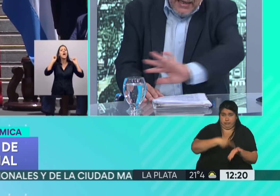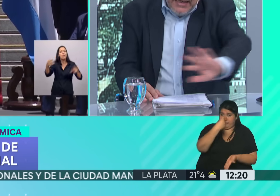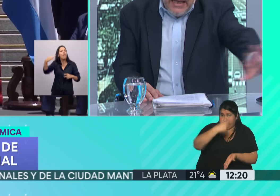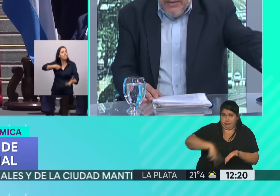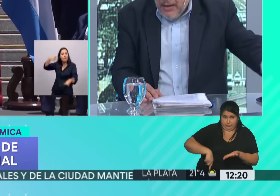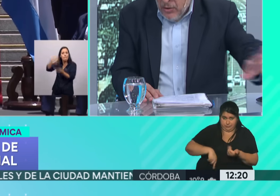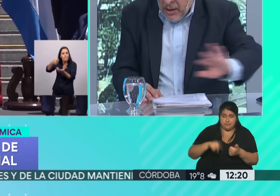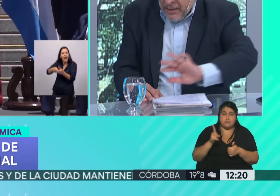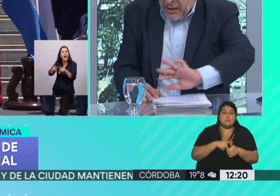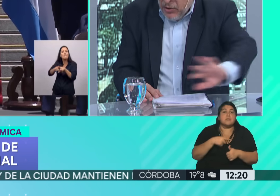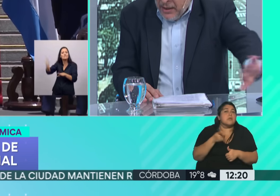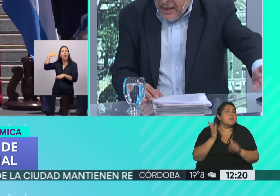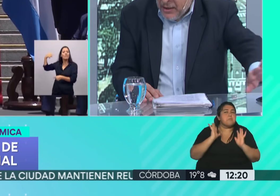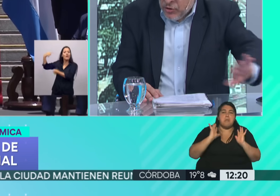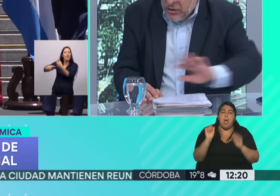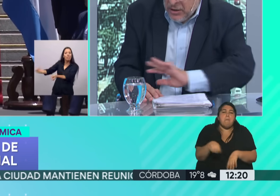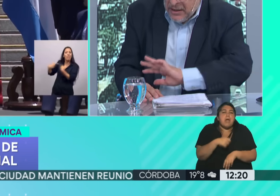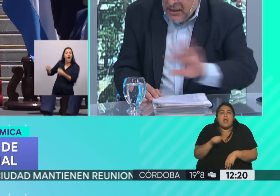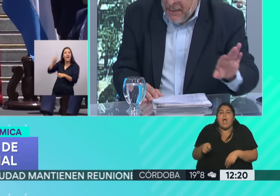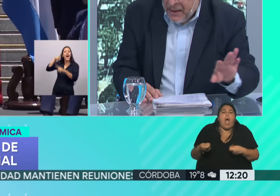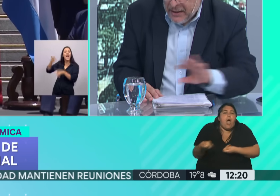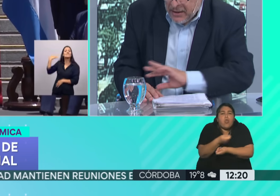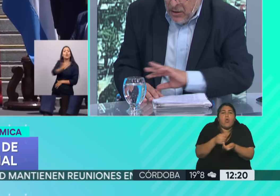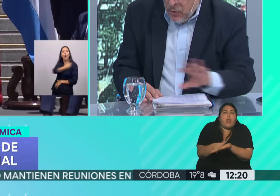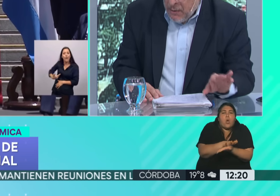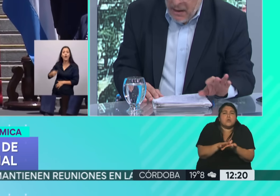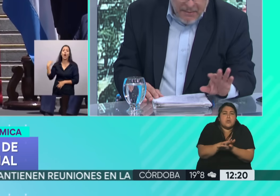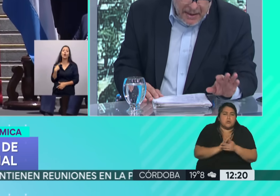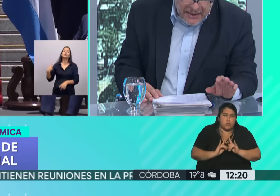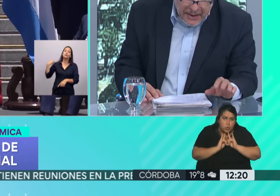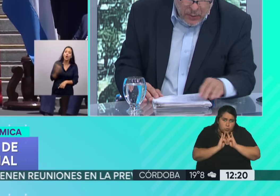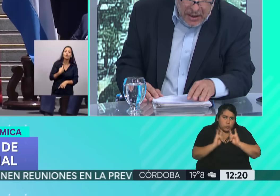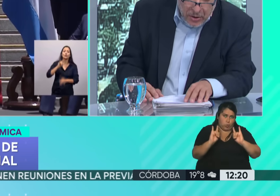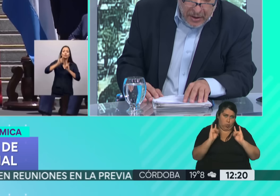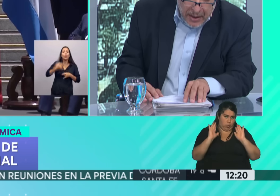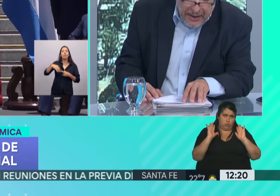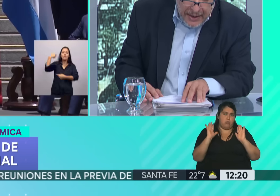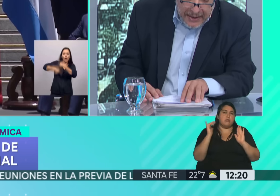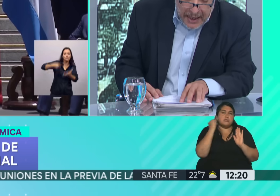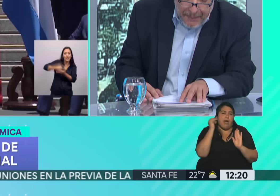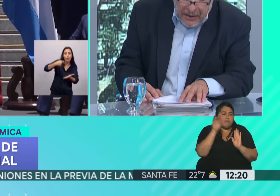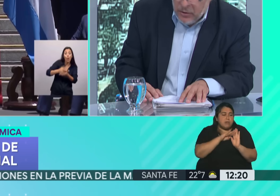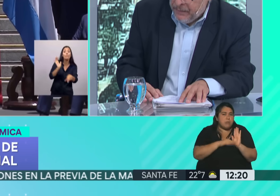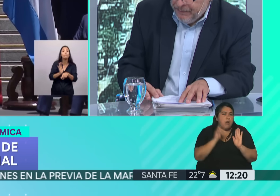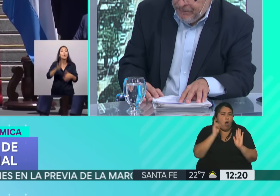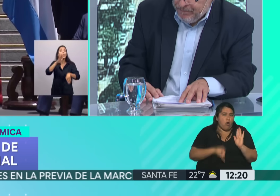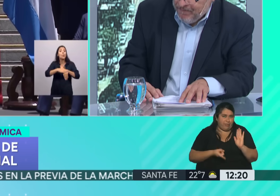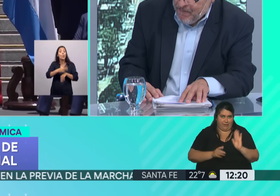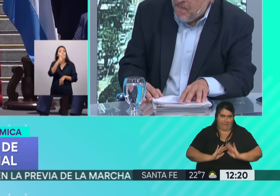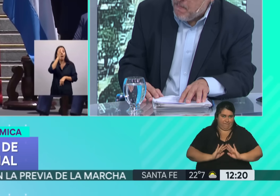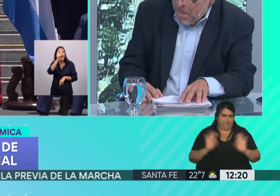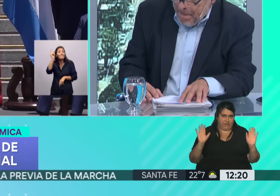que queda liberado el mercado en las negociaciones entre las partes no habrá más regulación de ese as es decir entre